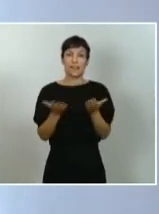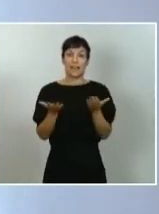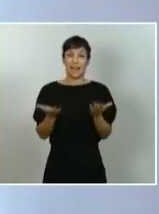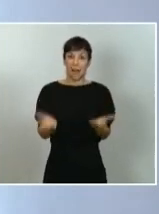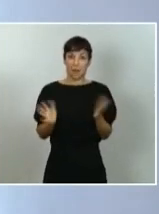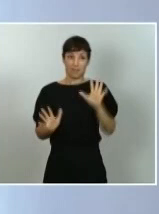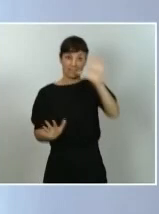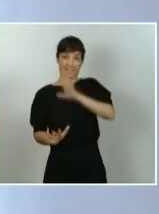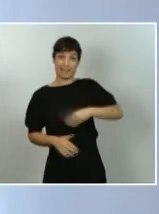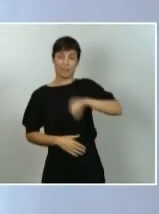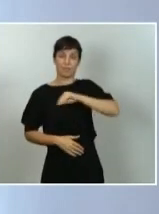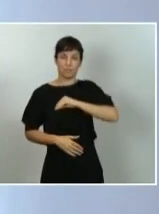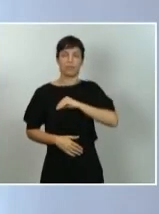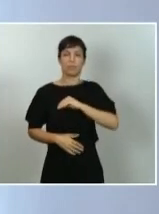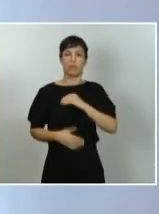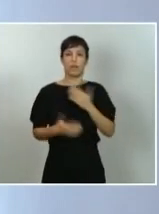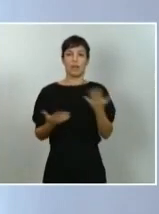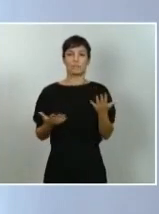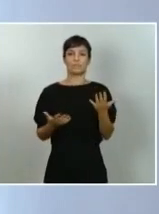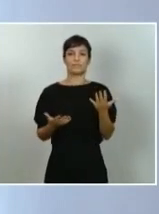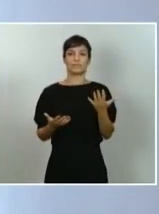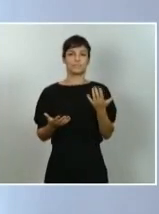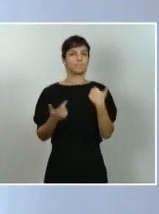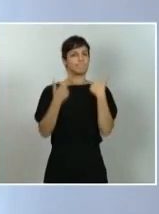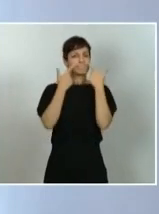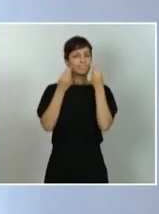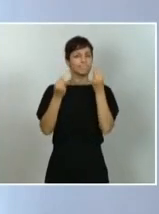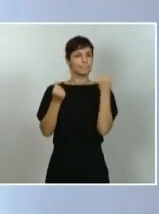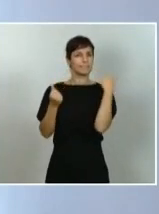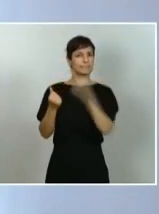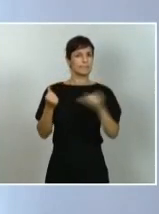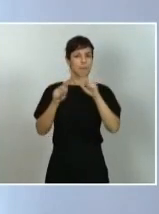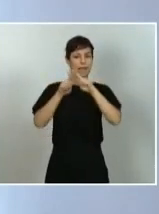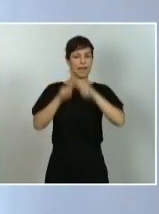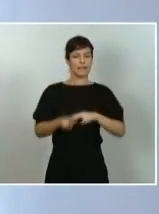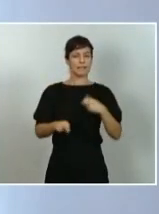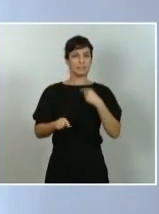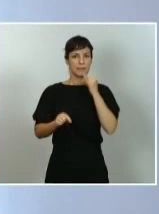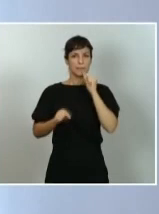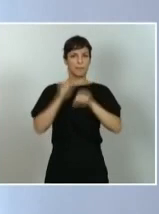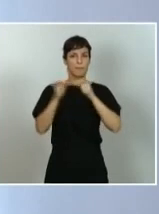tenían que ver ellos ciertas cosas que no hicieron, como son